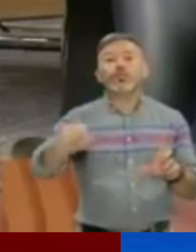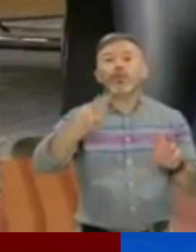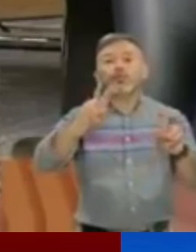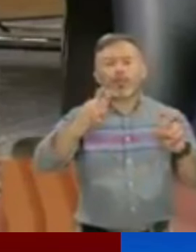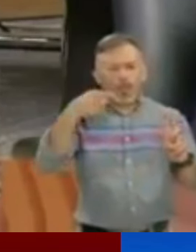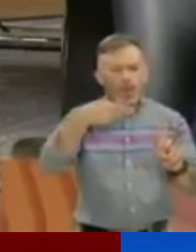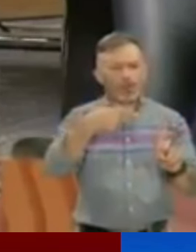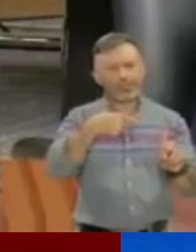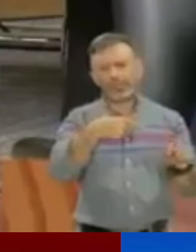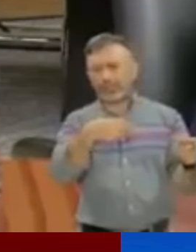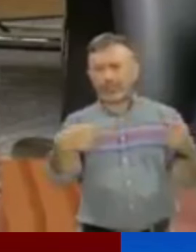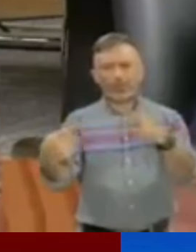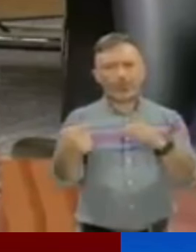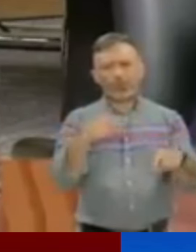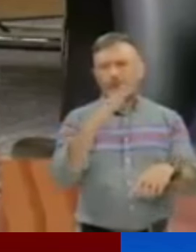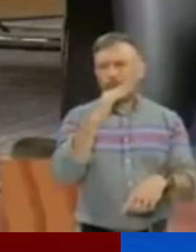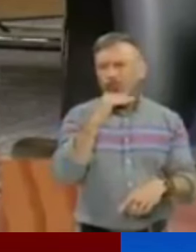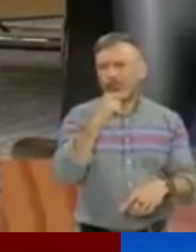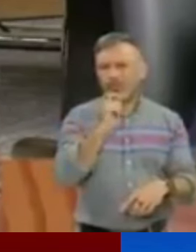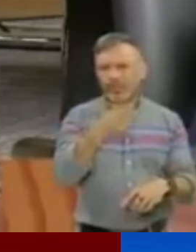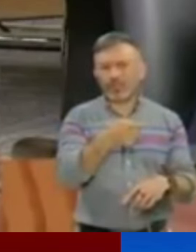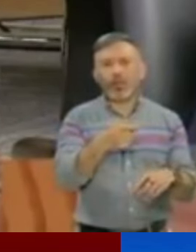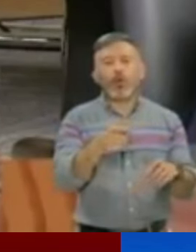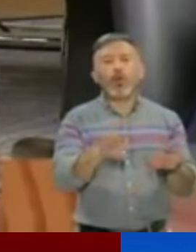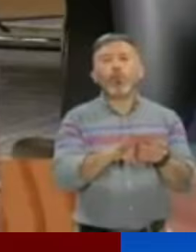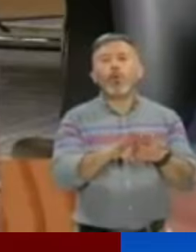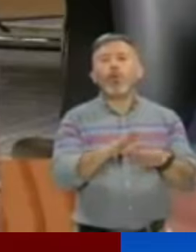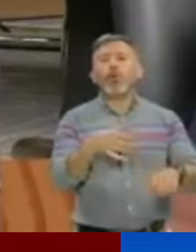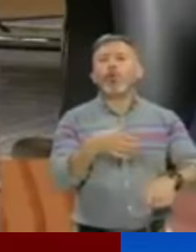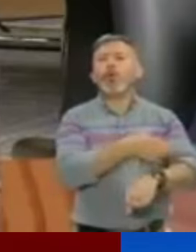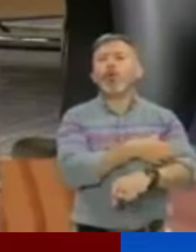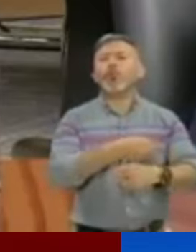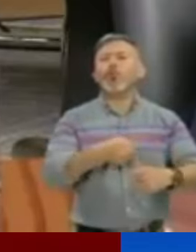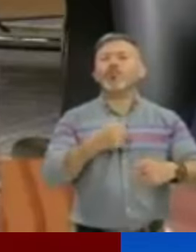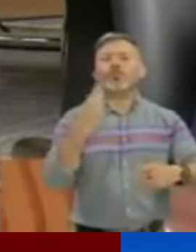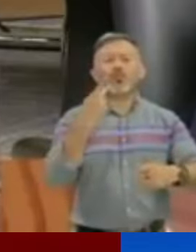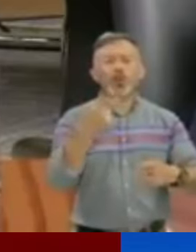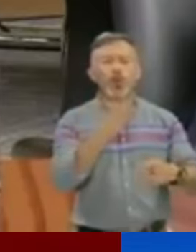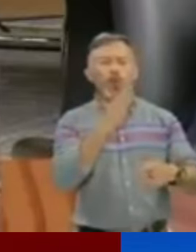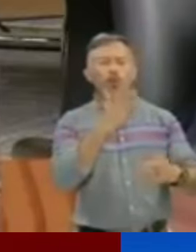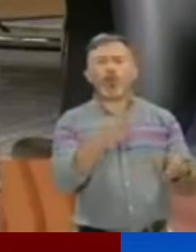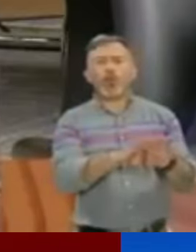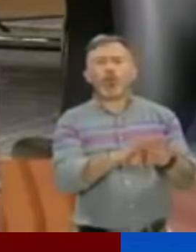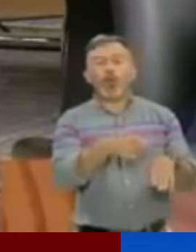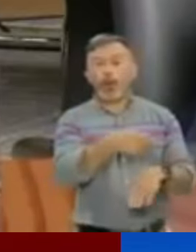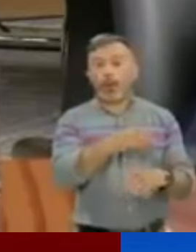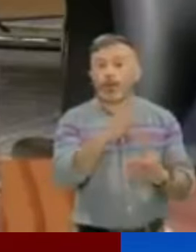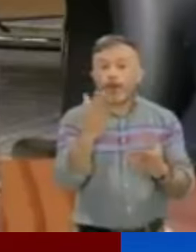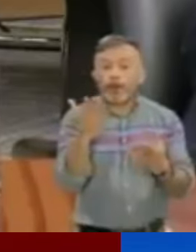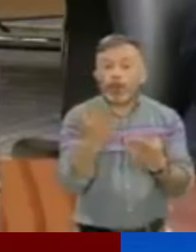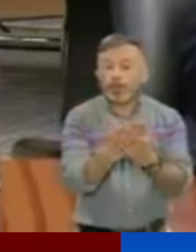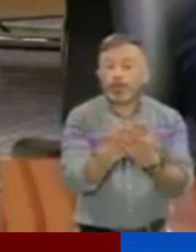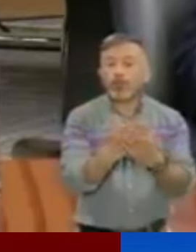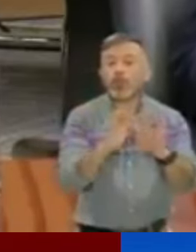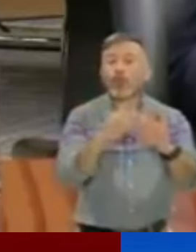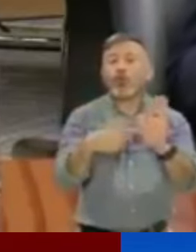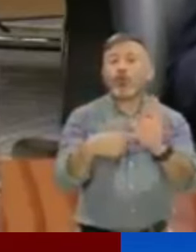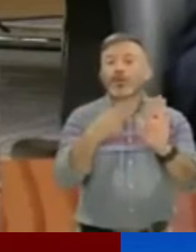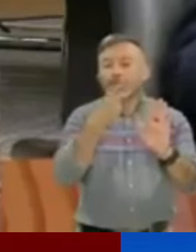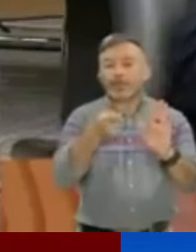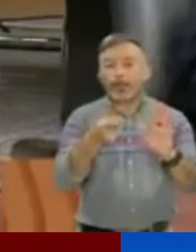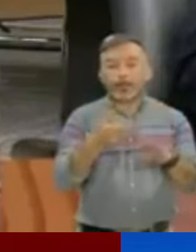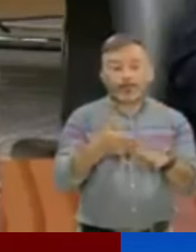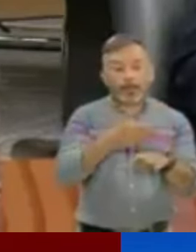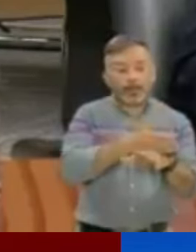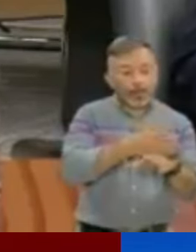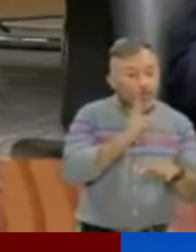forma en que se concibe y se ejerce el poder político. El proyecto que se presenta propone declarar infundado el